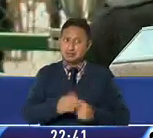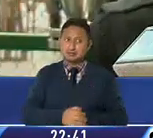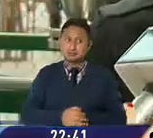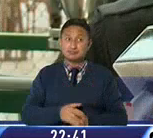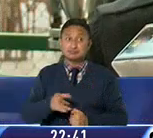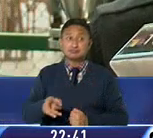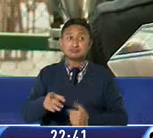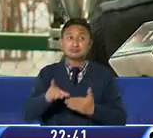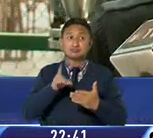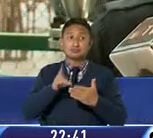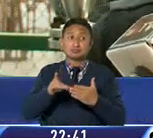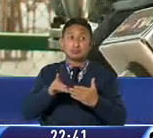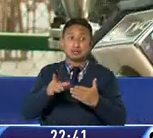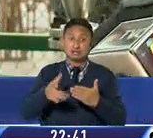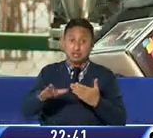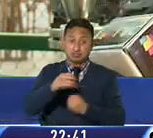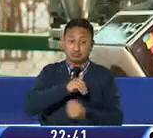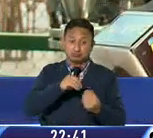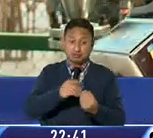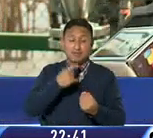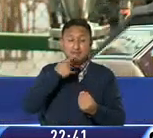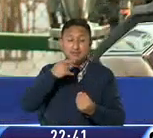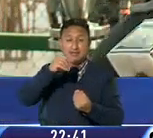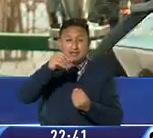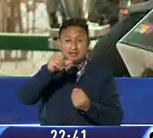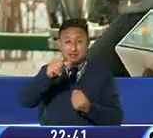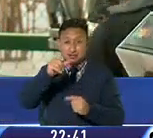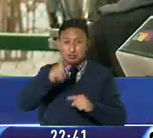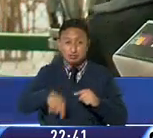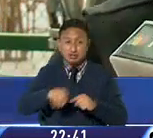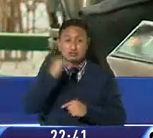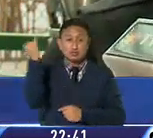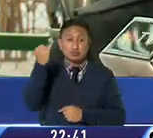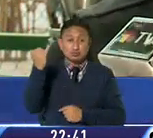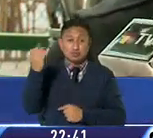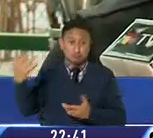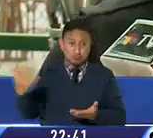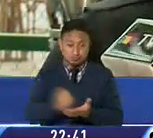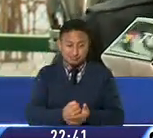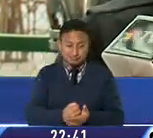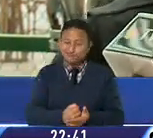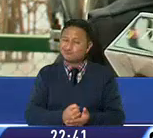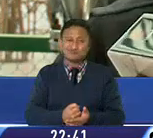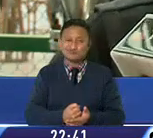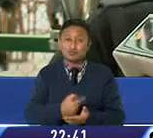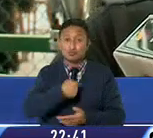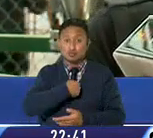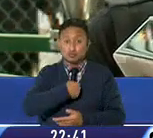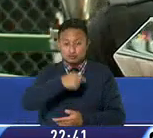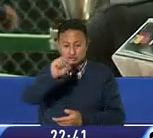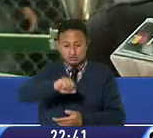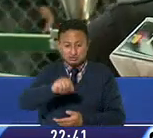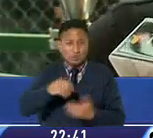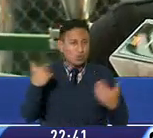no es reciclable, ya tiene sal, ya está degradado, entonces para la industria del reciclado ya no le sirve. A nosotros